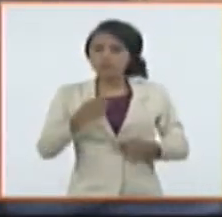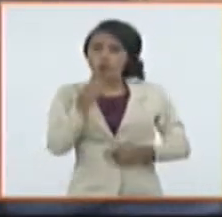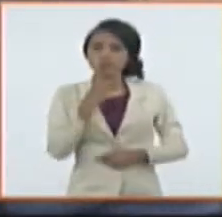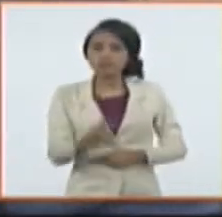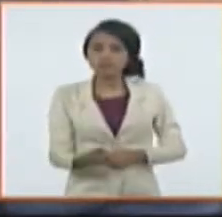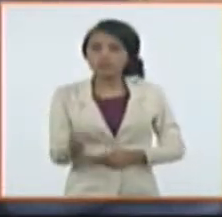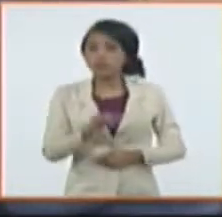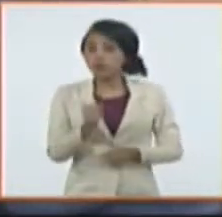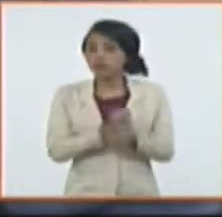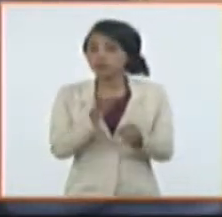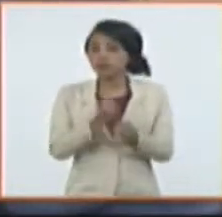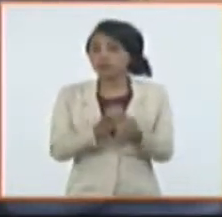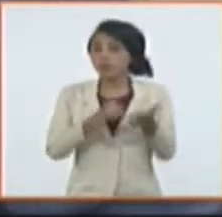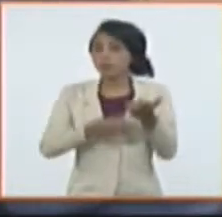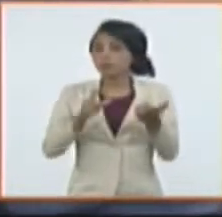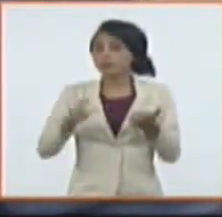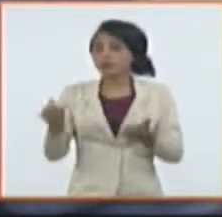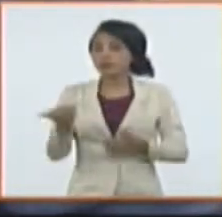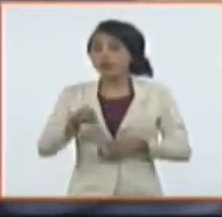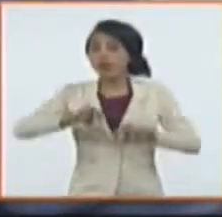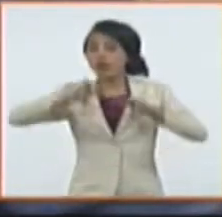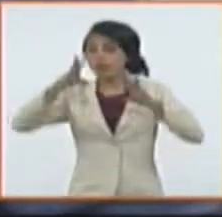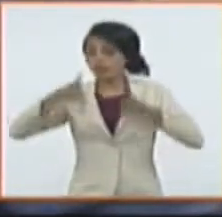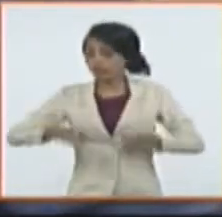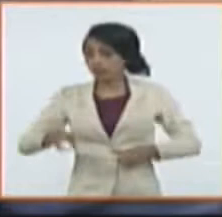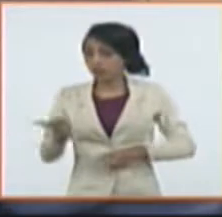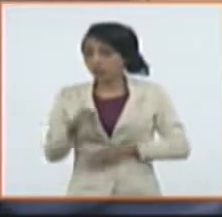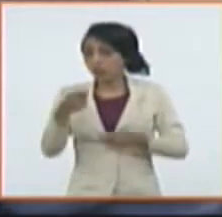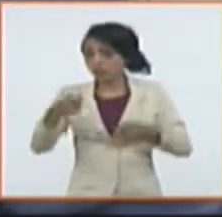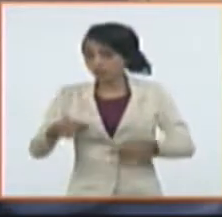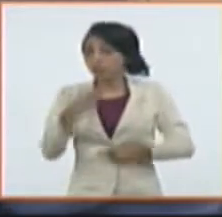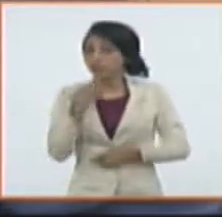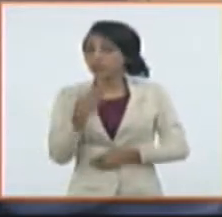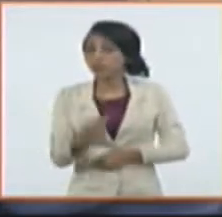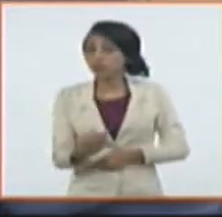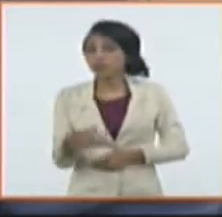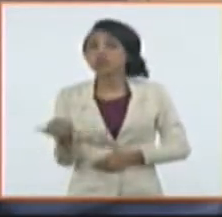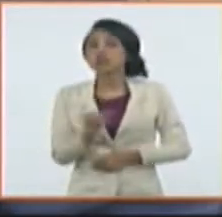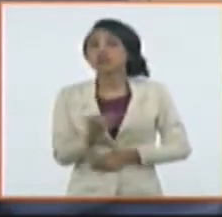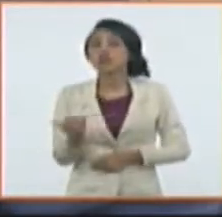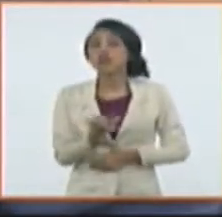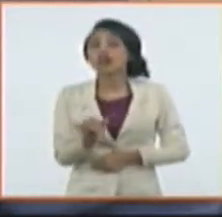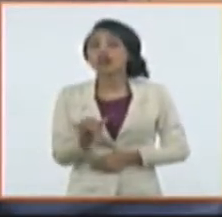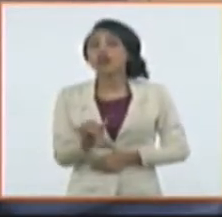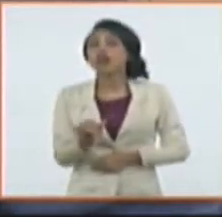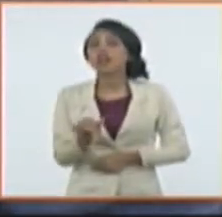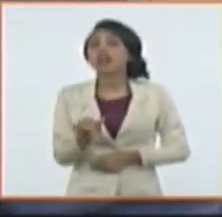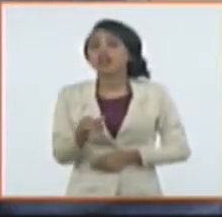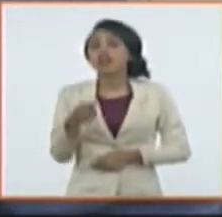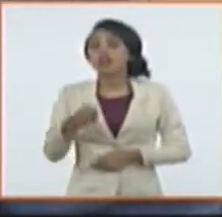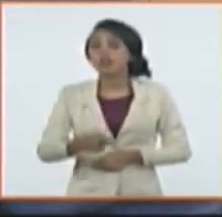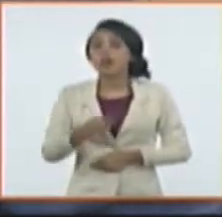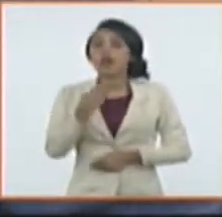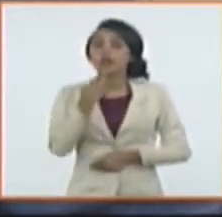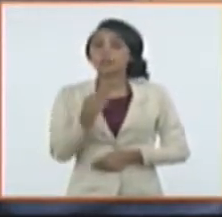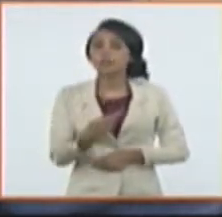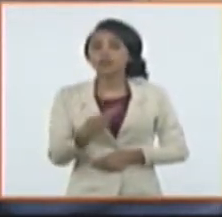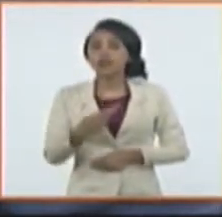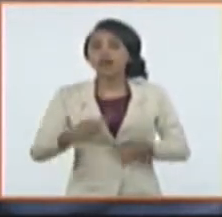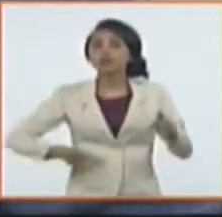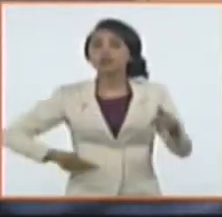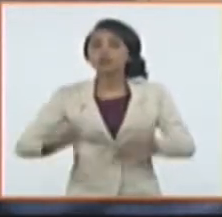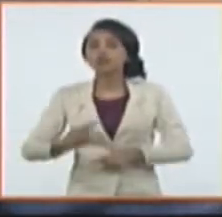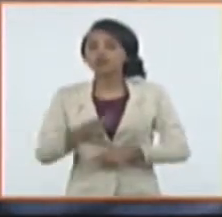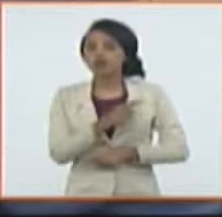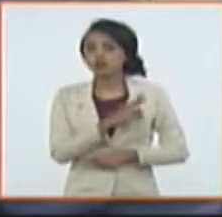partido en las redes sociales, y con un enfrentamiento efectivo a la contrarrevolución desde